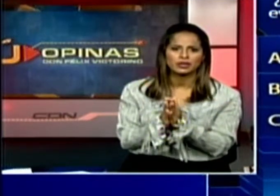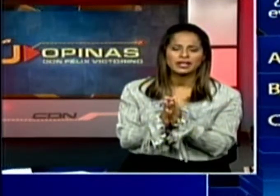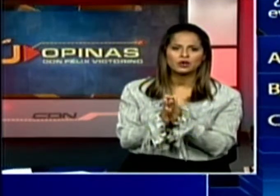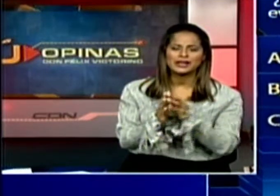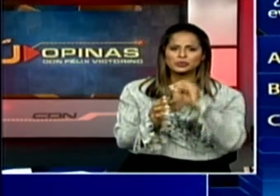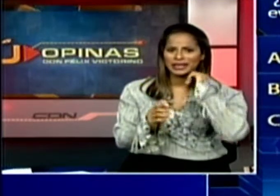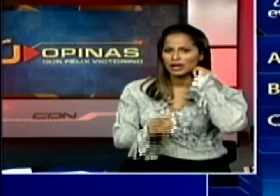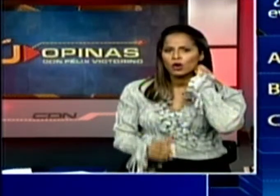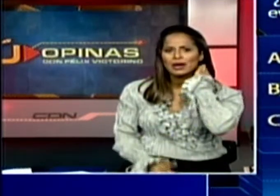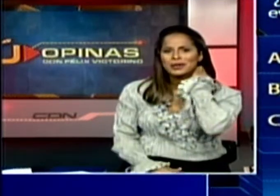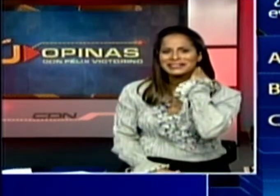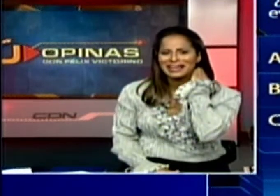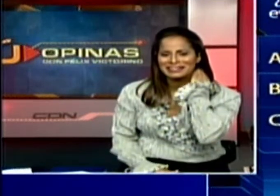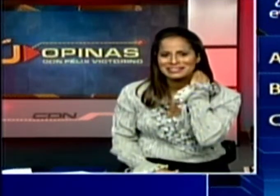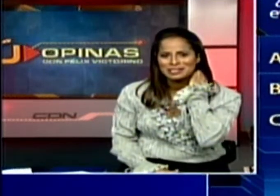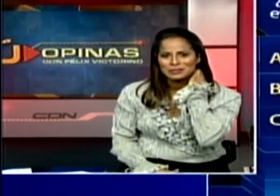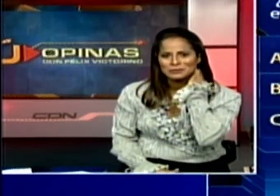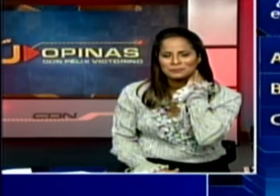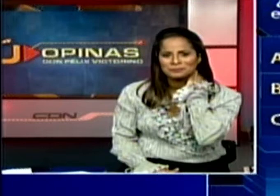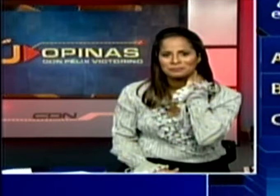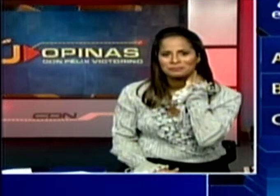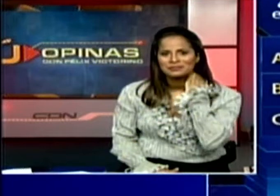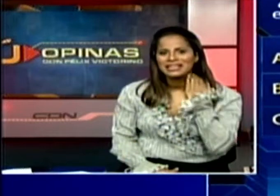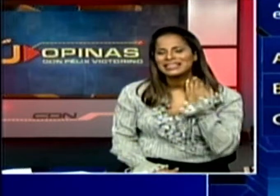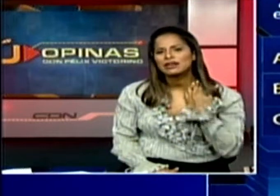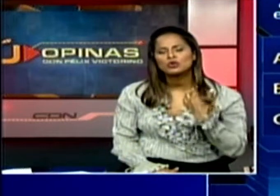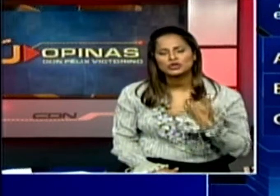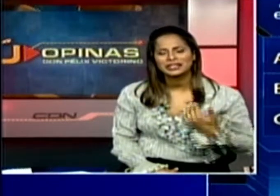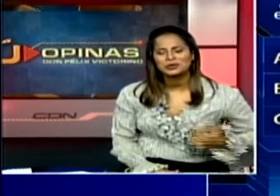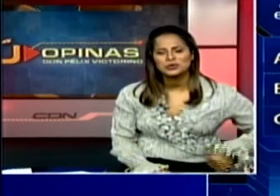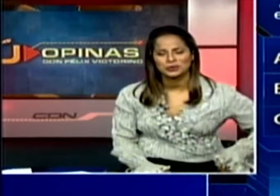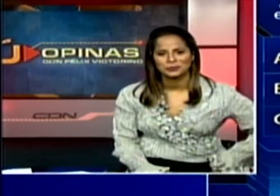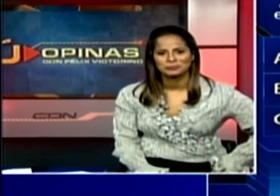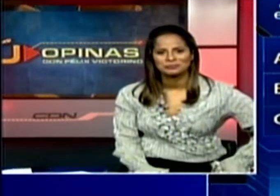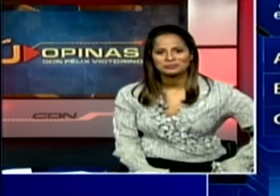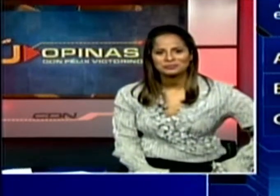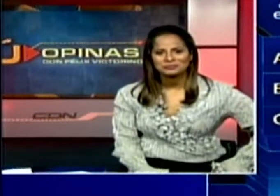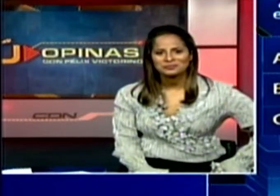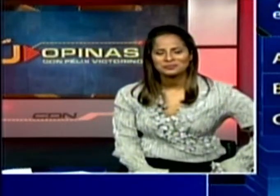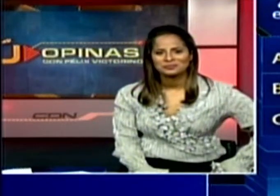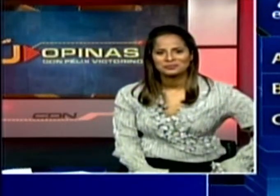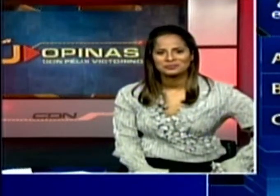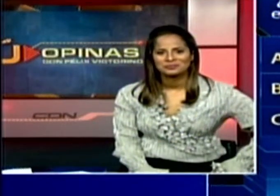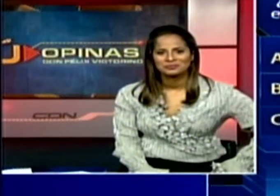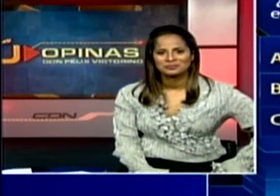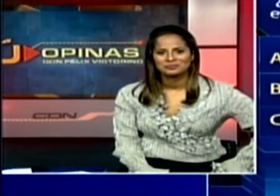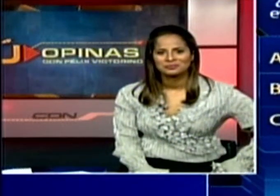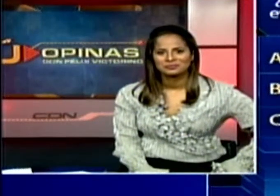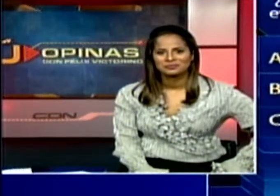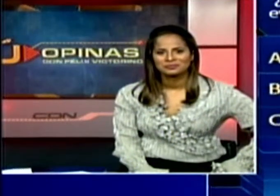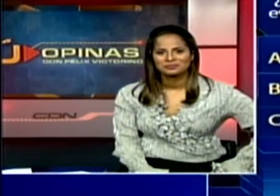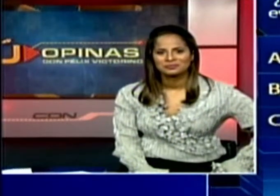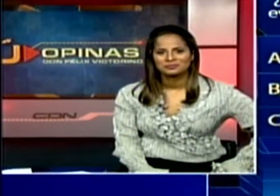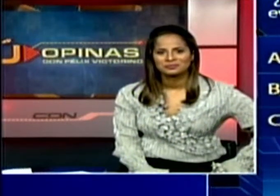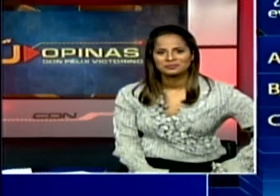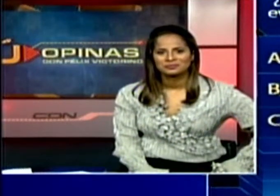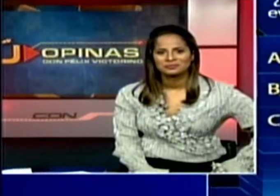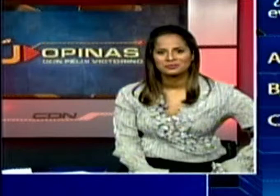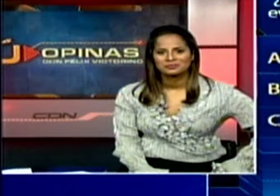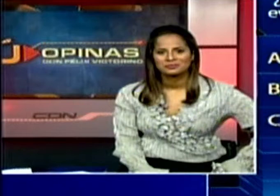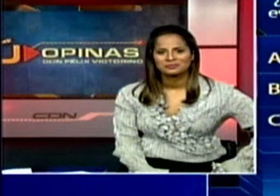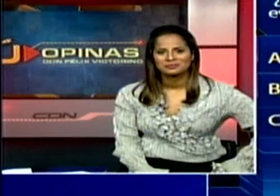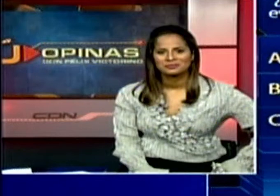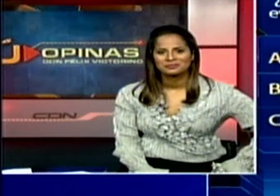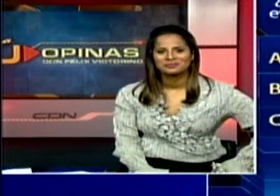mejor. Nos ayudan. Hola, buenas tardes. Sí, buenas tardes. Te escucho. Deseándole una pronta recuperación